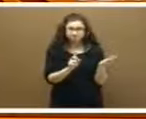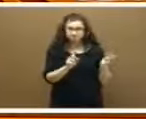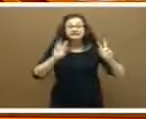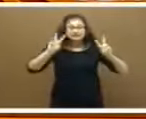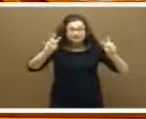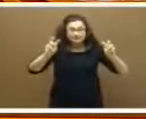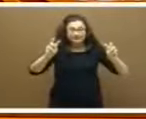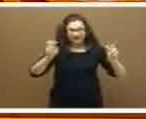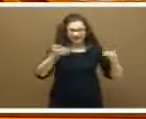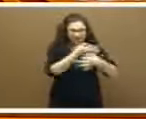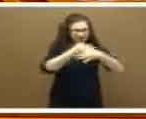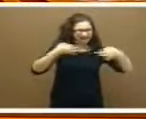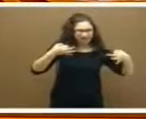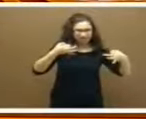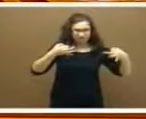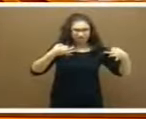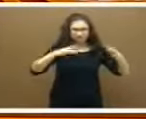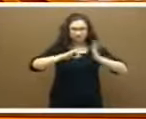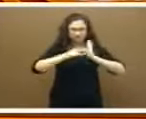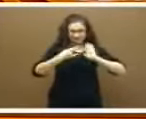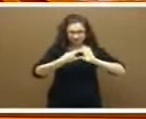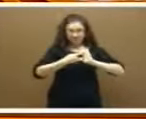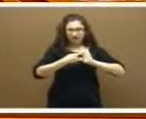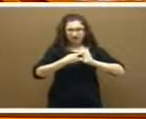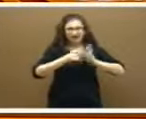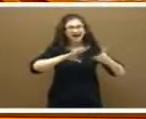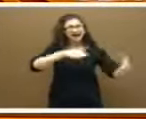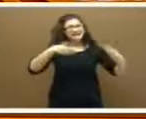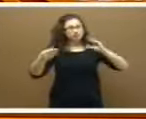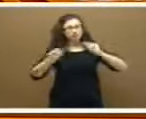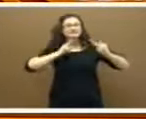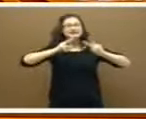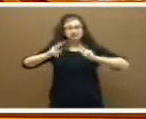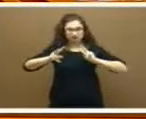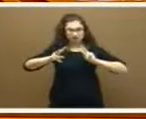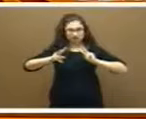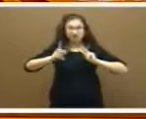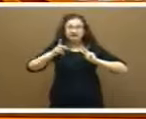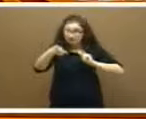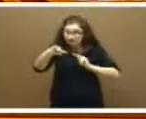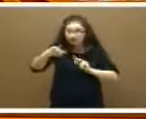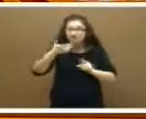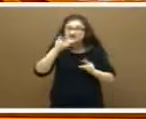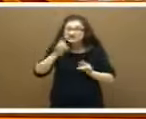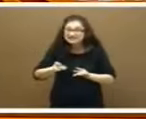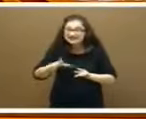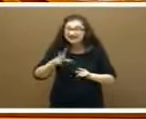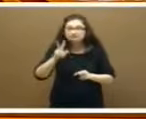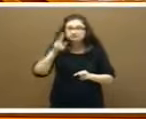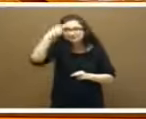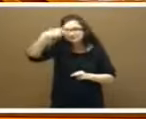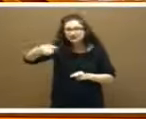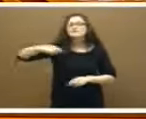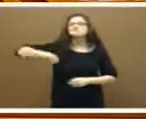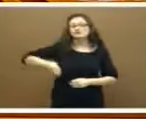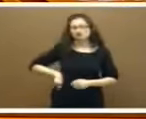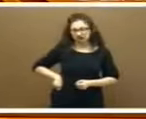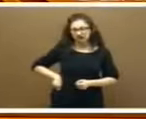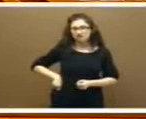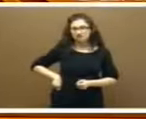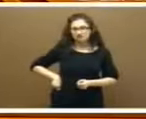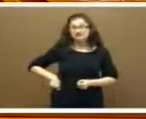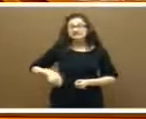eficacia en la atención, la eficacia técnica, la adecuación técnica de la respuesta, son los profesionales los que le van a dar, y los que nos van a decir si se hace bien o regular